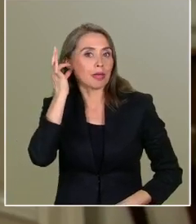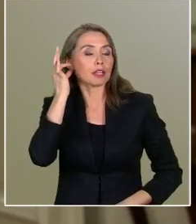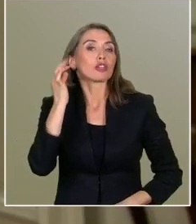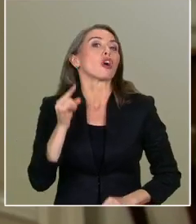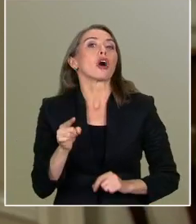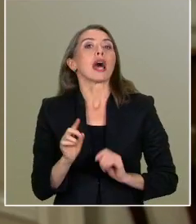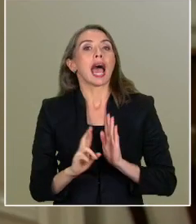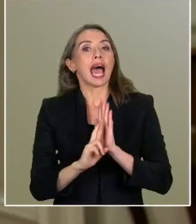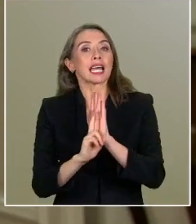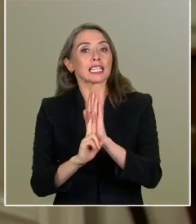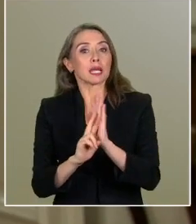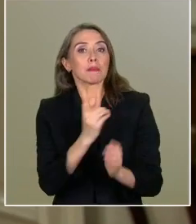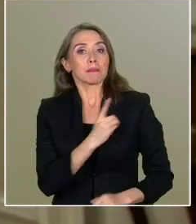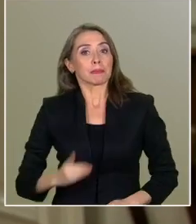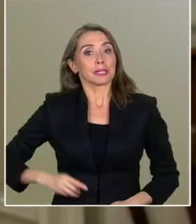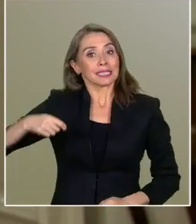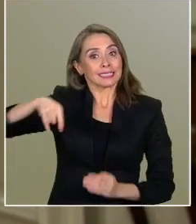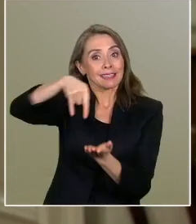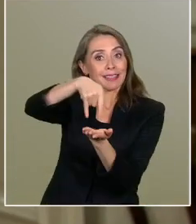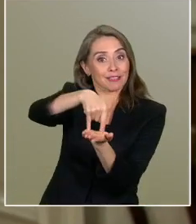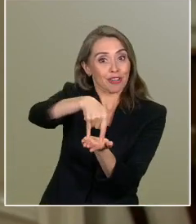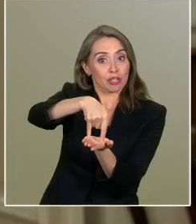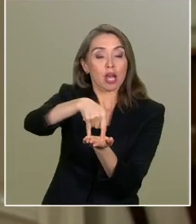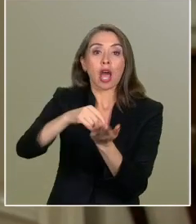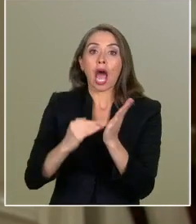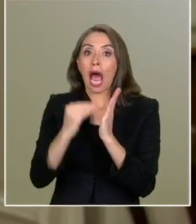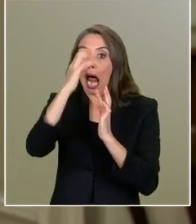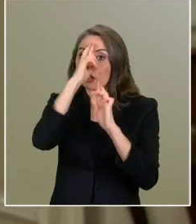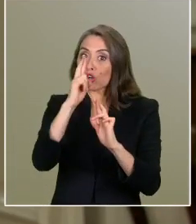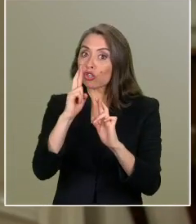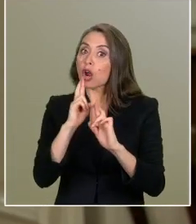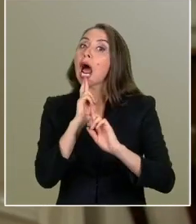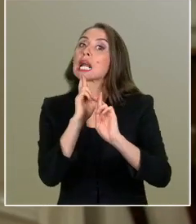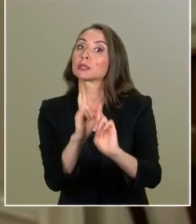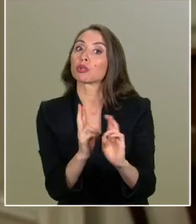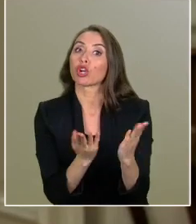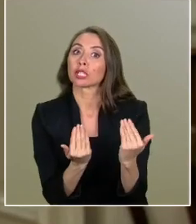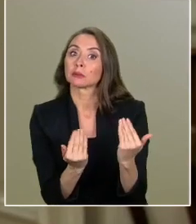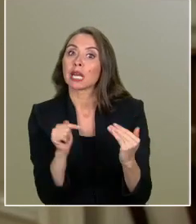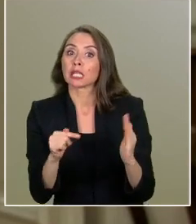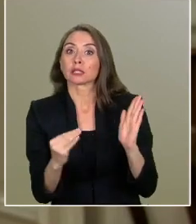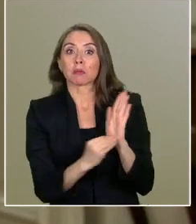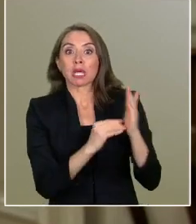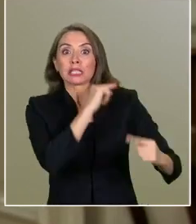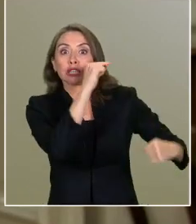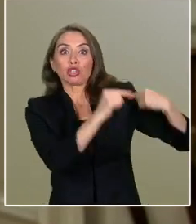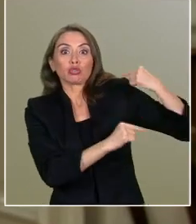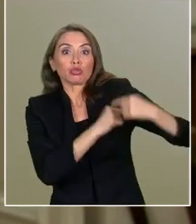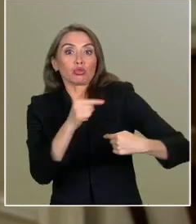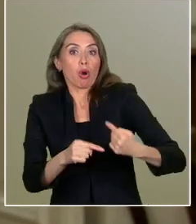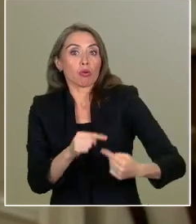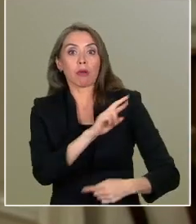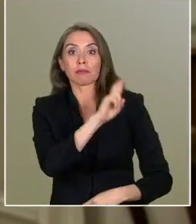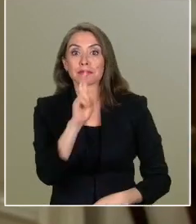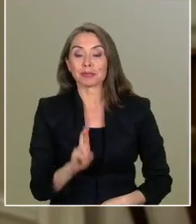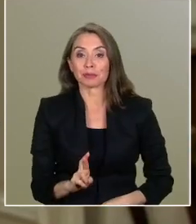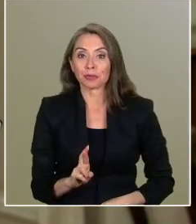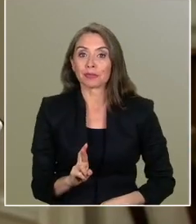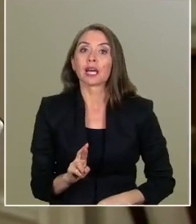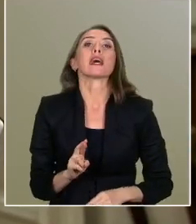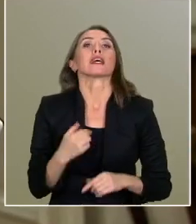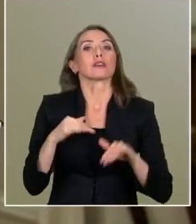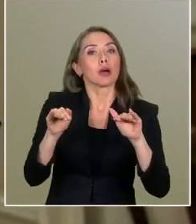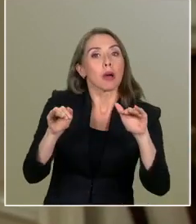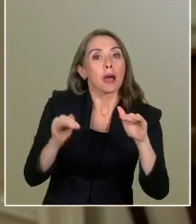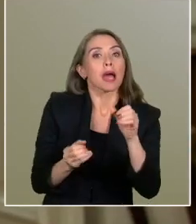representantes en el congreso nacional tendrán el alto honor de responder a las expectativas que este hito tiene en nuestra historia republicana por eso